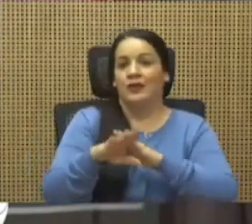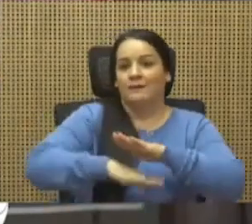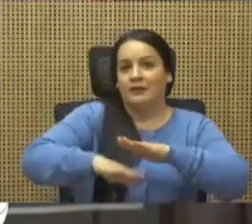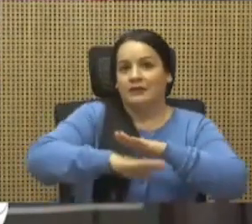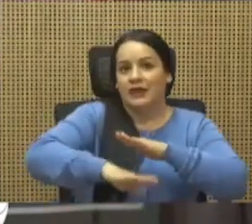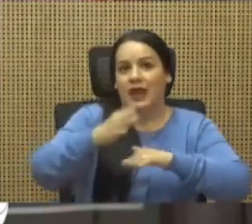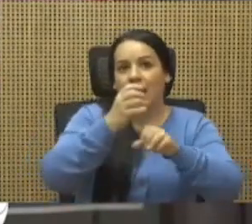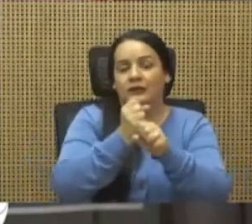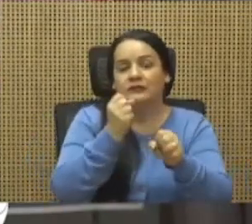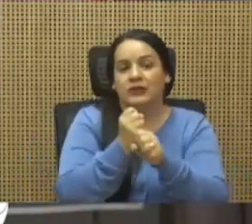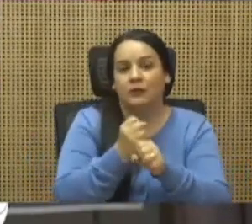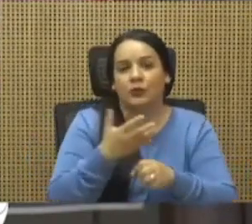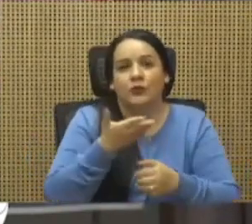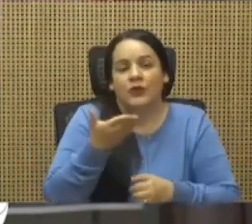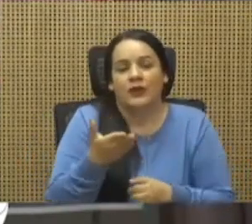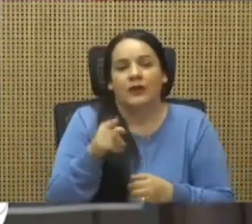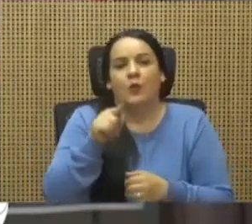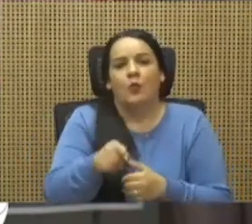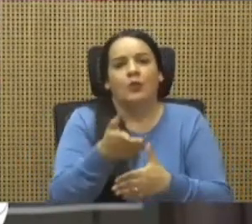hacemos una